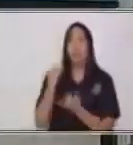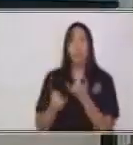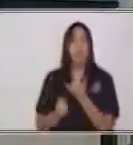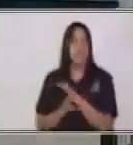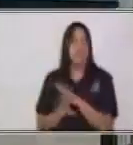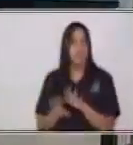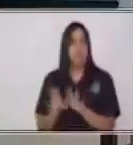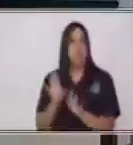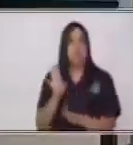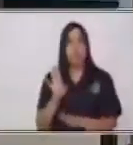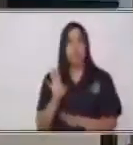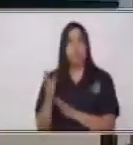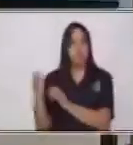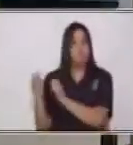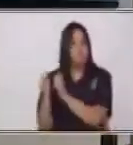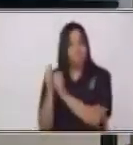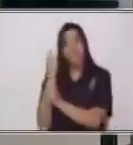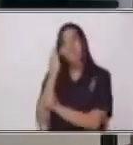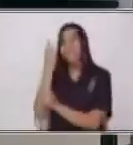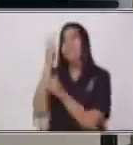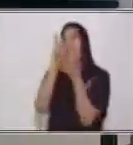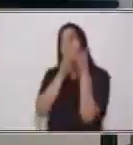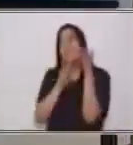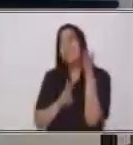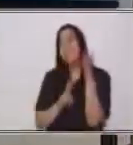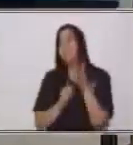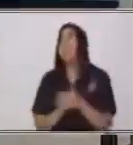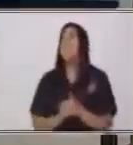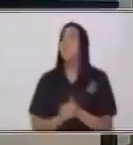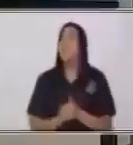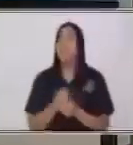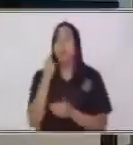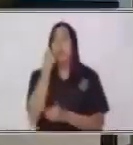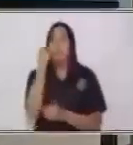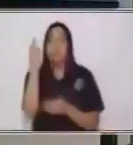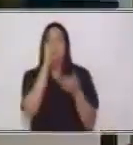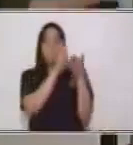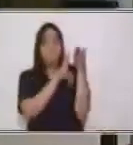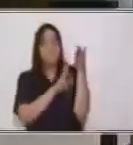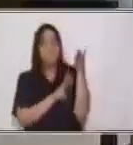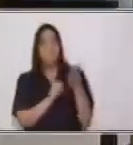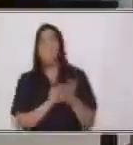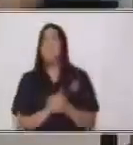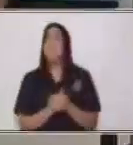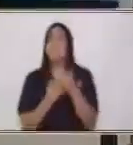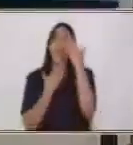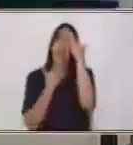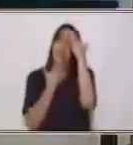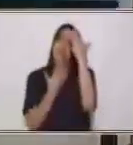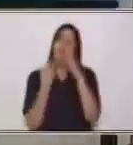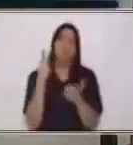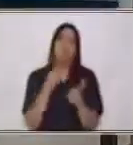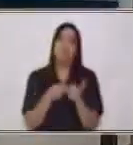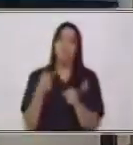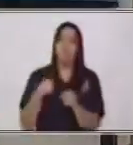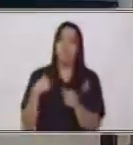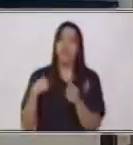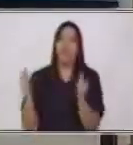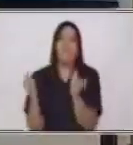nuestra clase. ¿Me acompañas a leer? Muy bien, gracias, gracias por participar